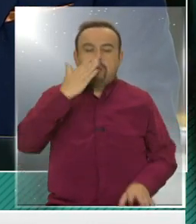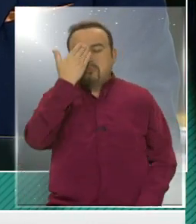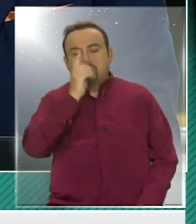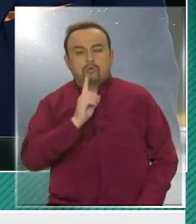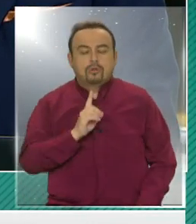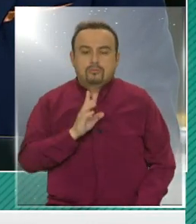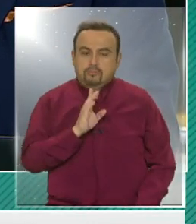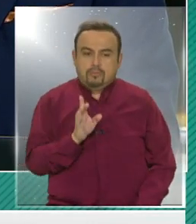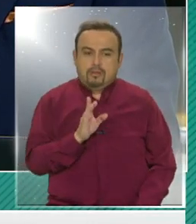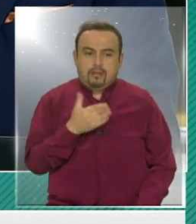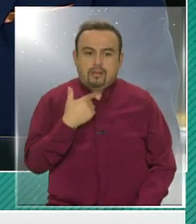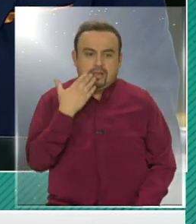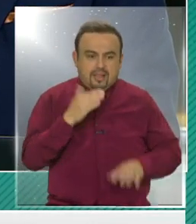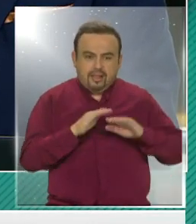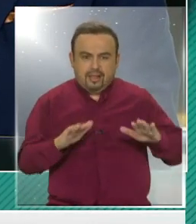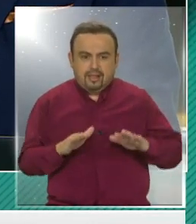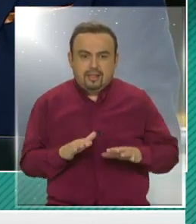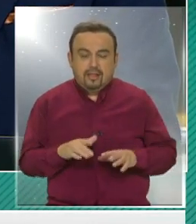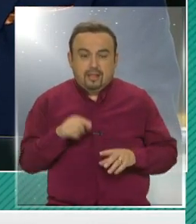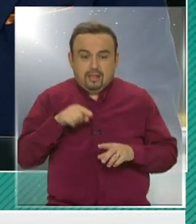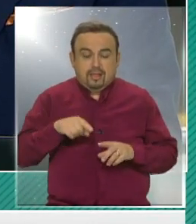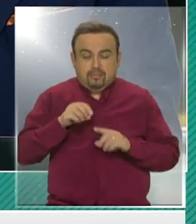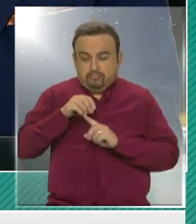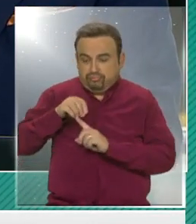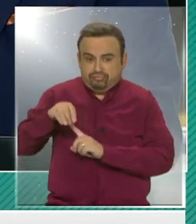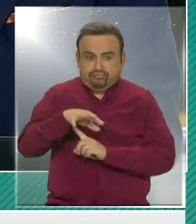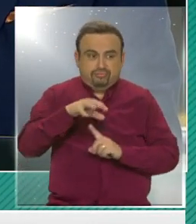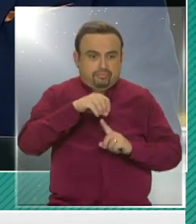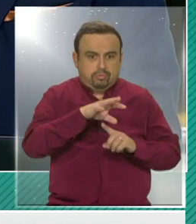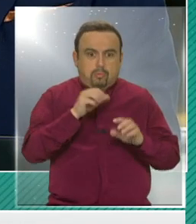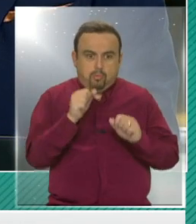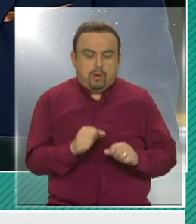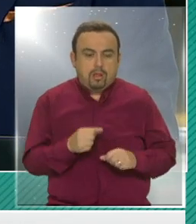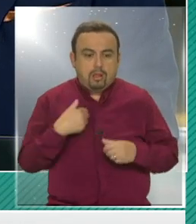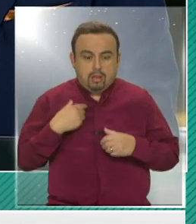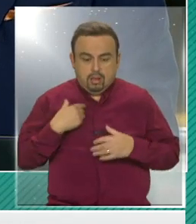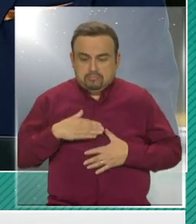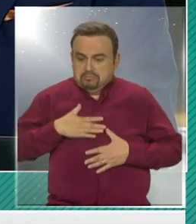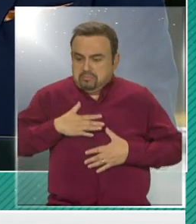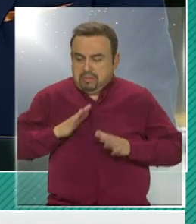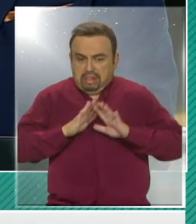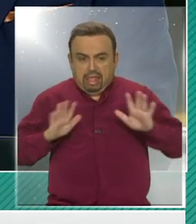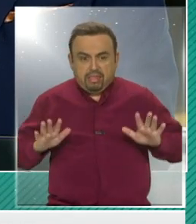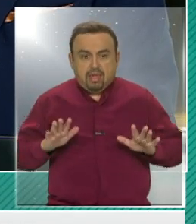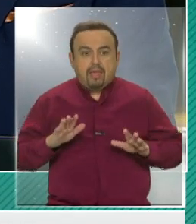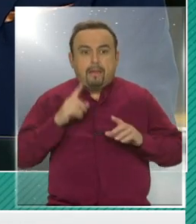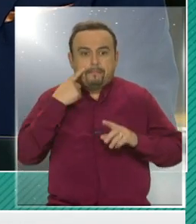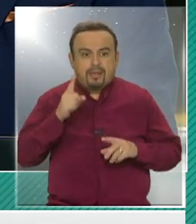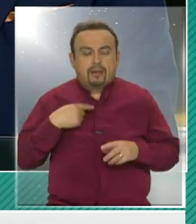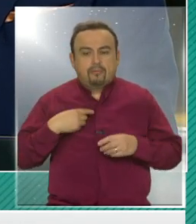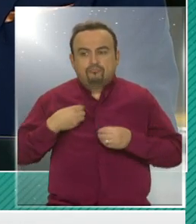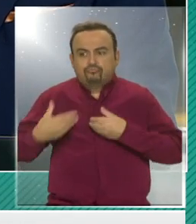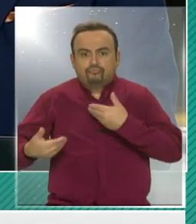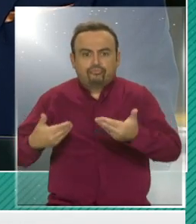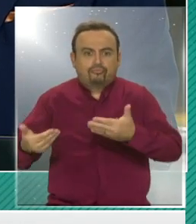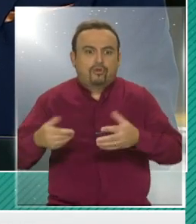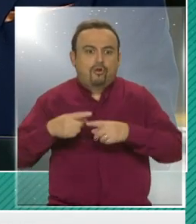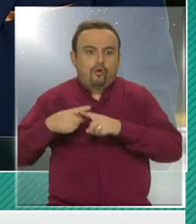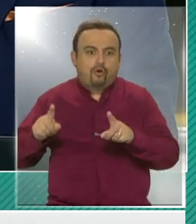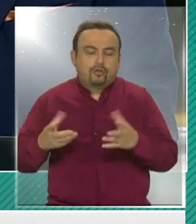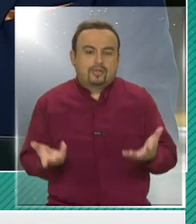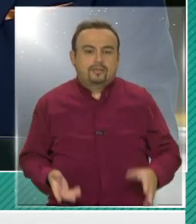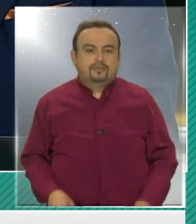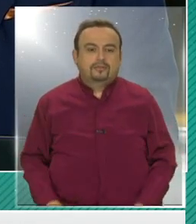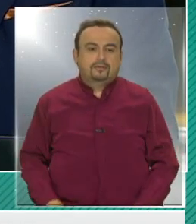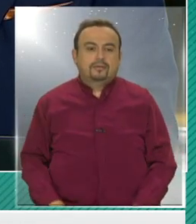siendo además que los niños son vectores entonces un niño puede no presentar sintomatología pero presentados espero contagiar a mucha